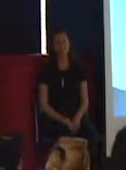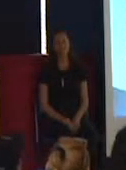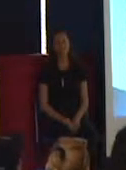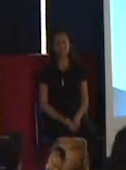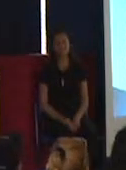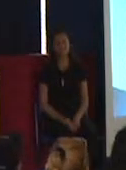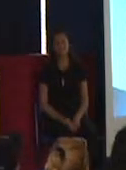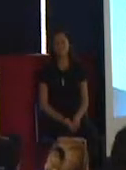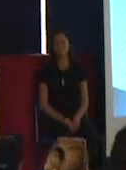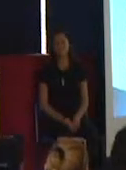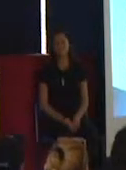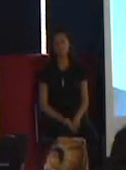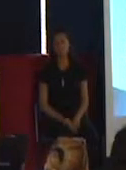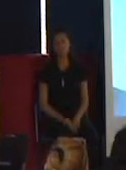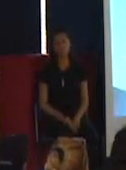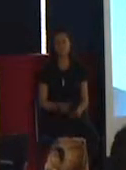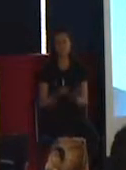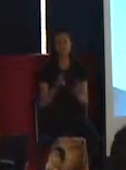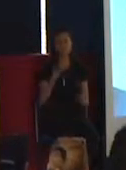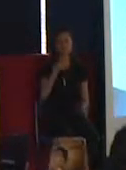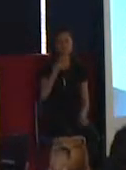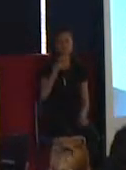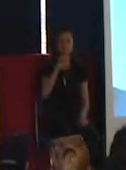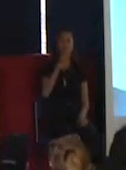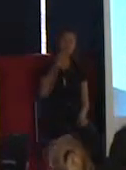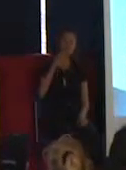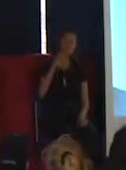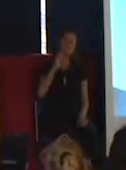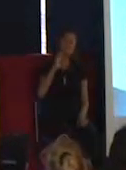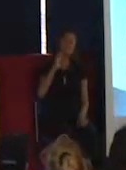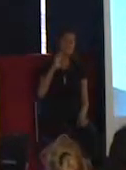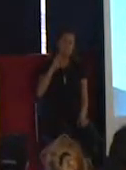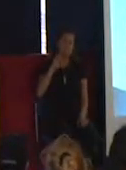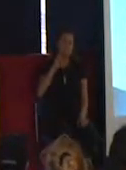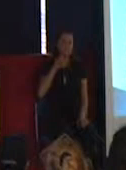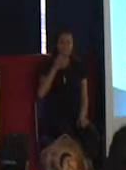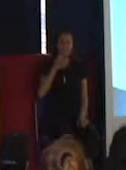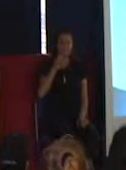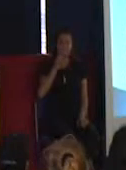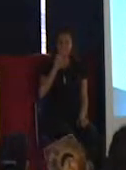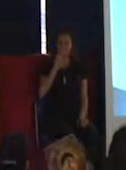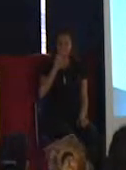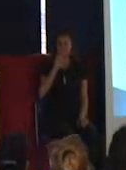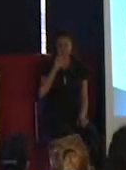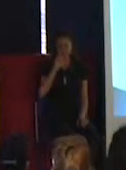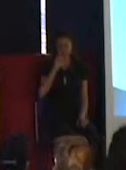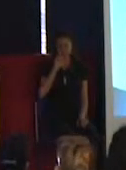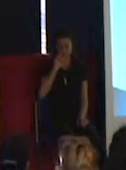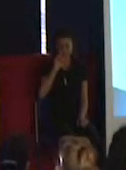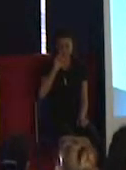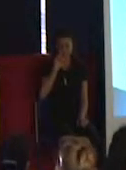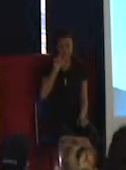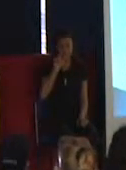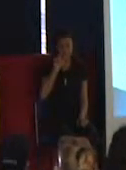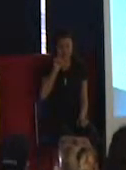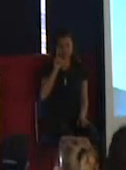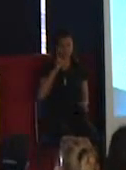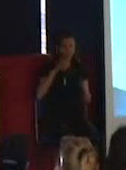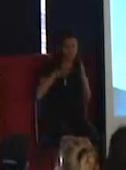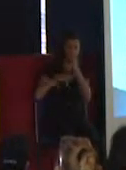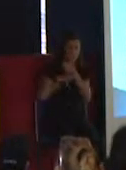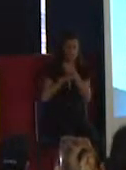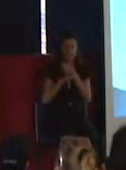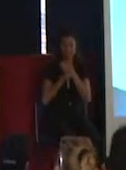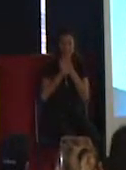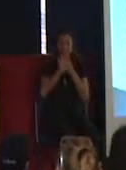Que la accesibilidad, que los colegios, las instituciones, ya sean públicas o privadas, tienen que